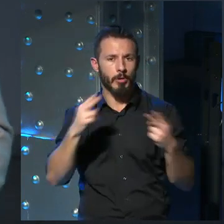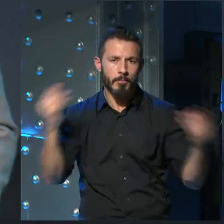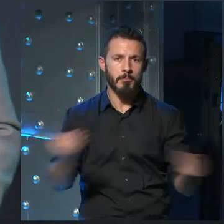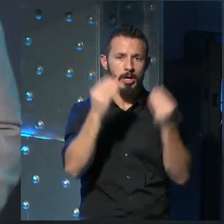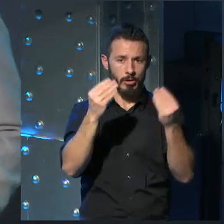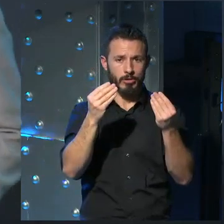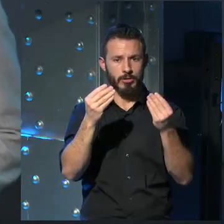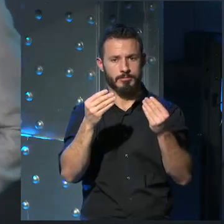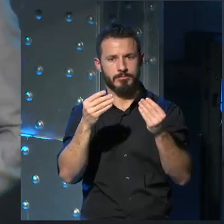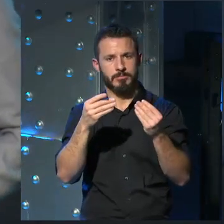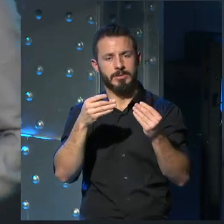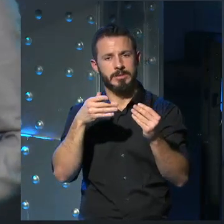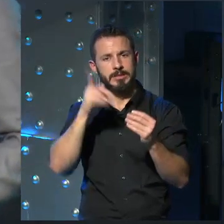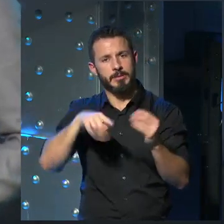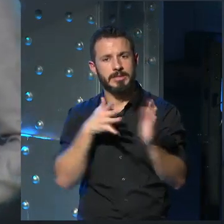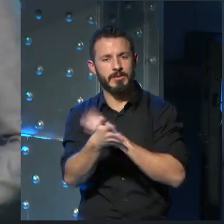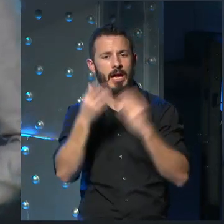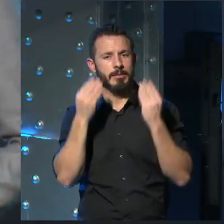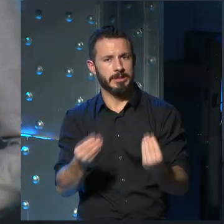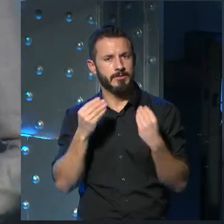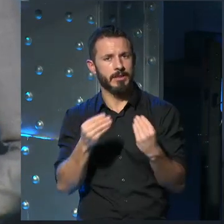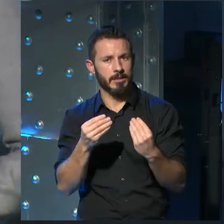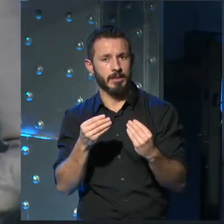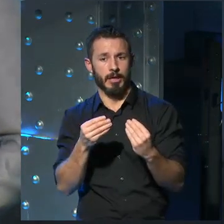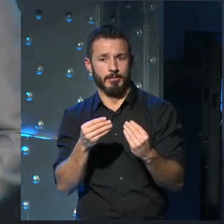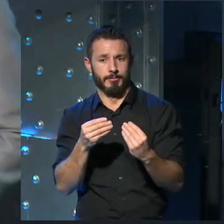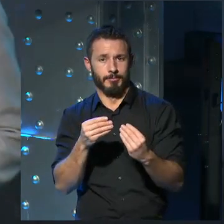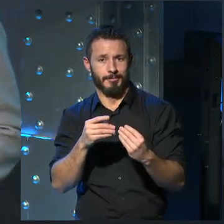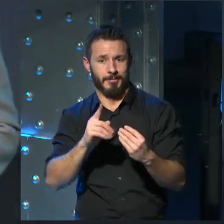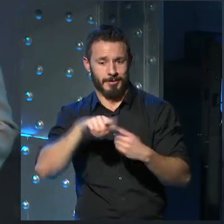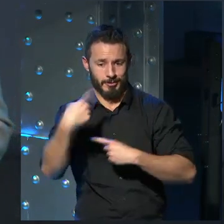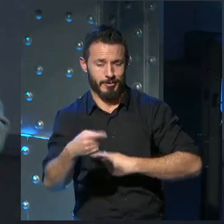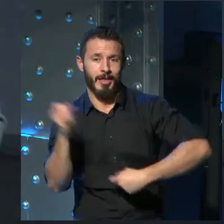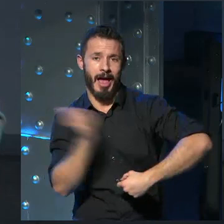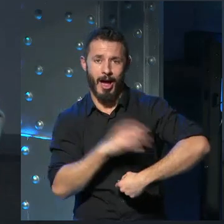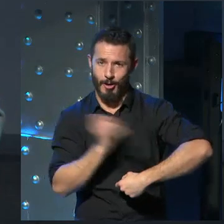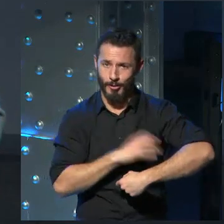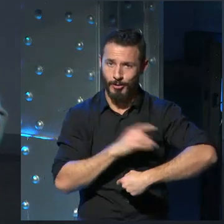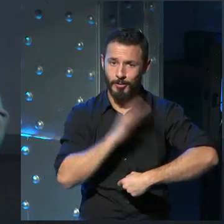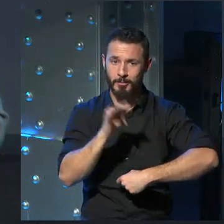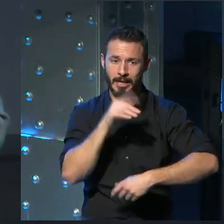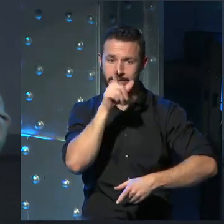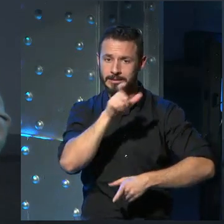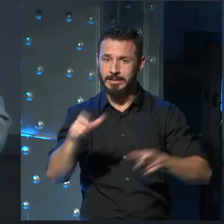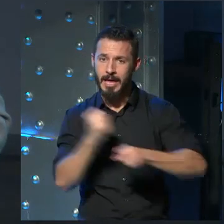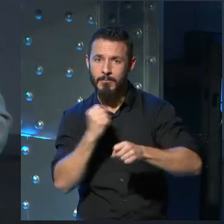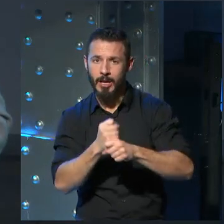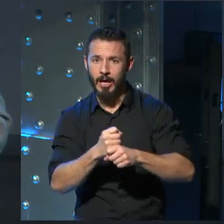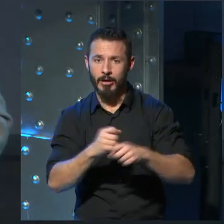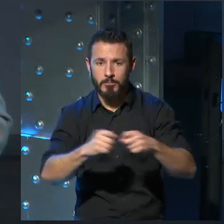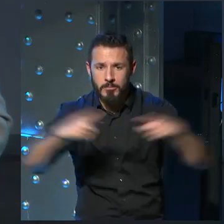por lo tanto, ahorro en las cuentas de los ayuntamientos y que consigue generar empleo, ¿no? Muchas veces lo